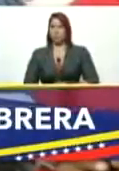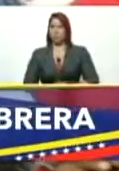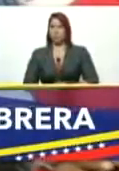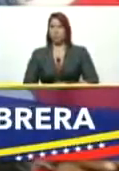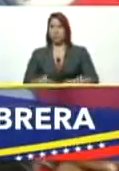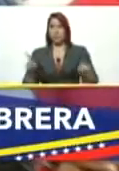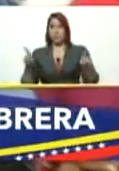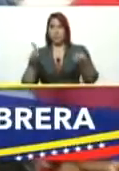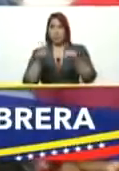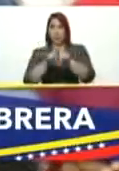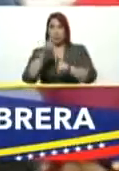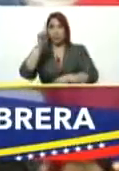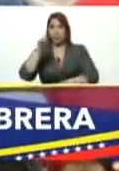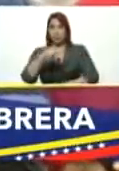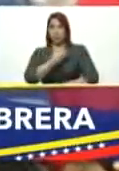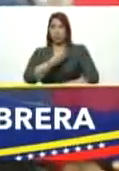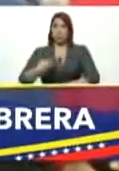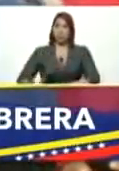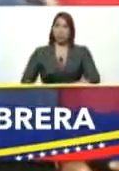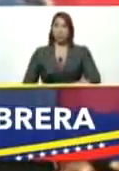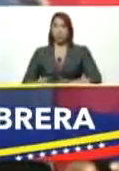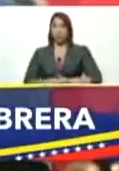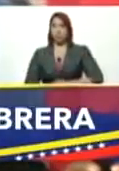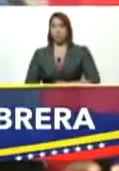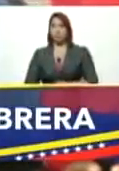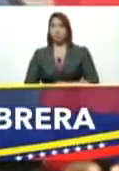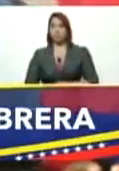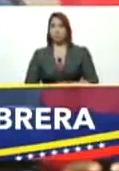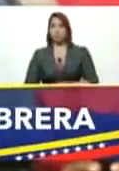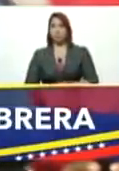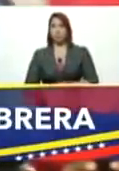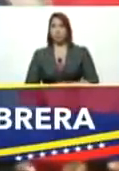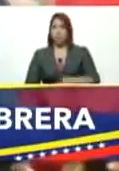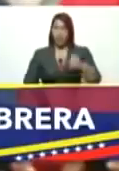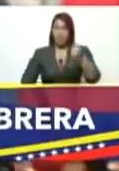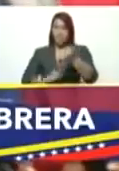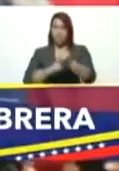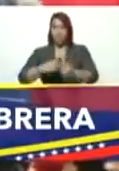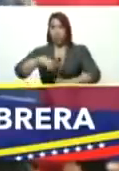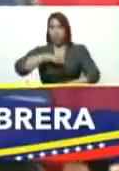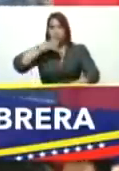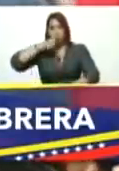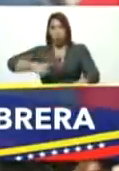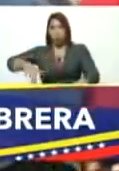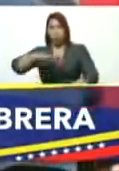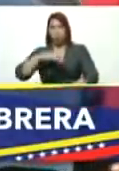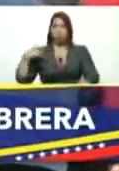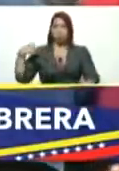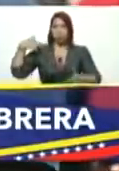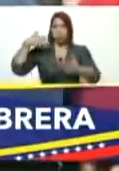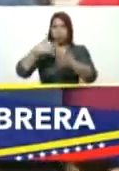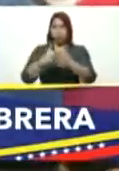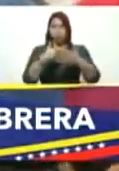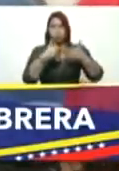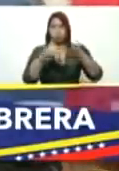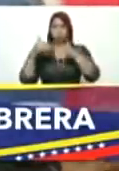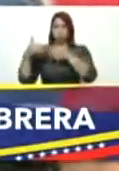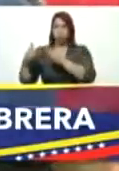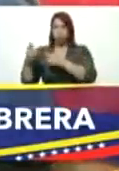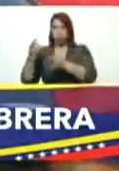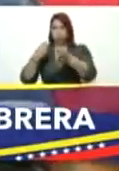igualmente presidente y en favor de nuestro pueblo hemos venido garantizando la